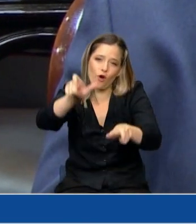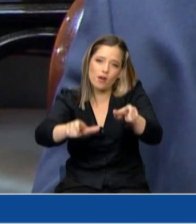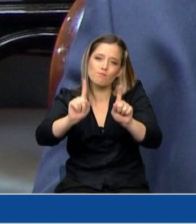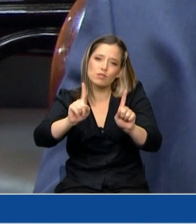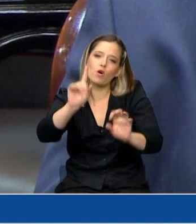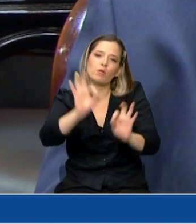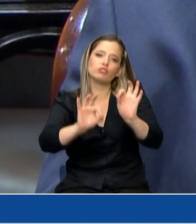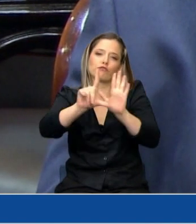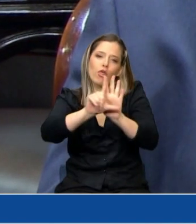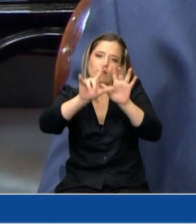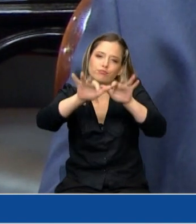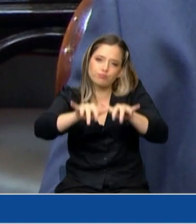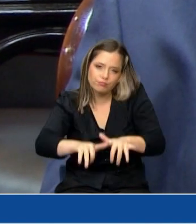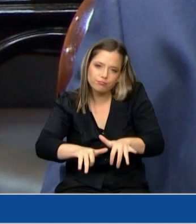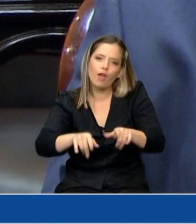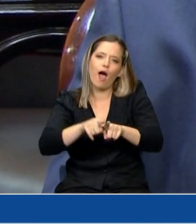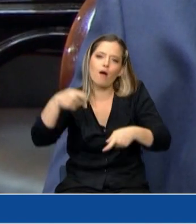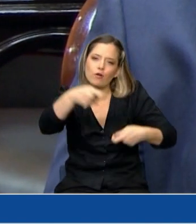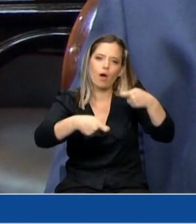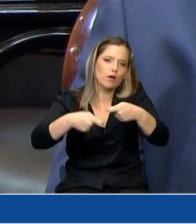ley, agradecer